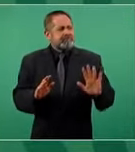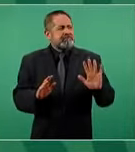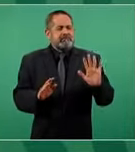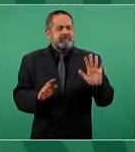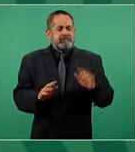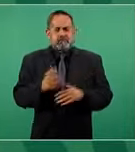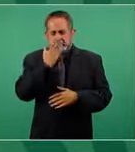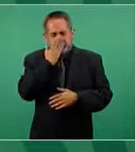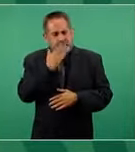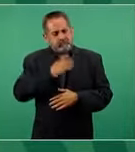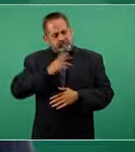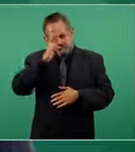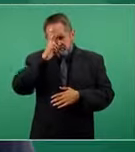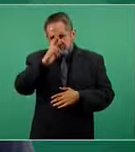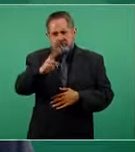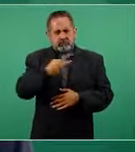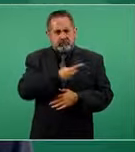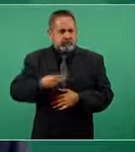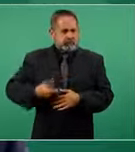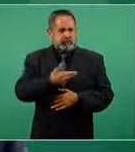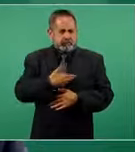Ella merece todo nuestro respeto.